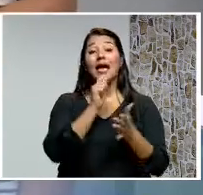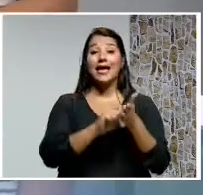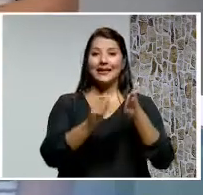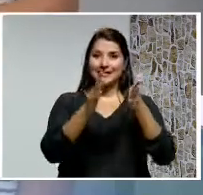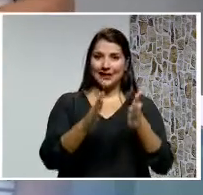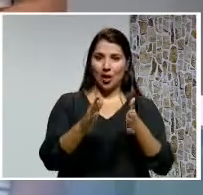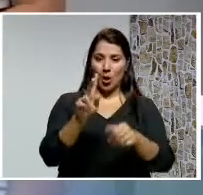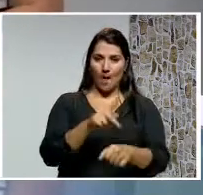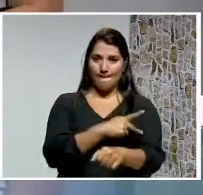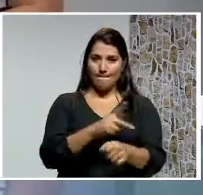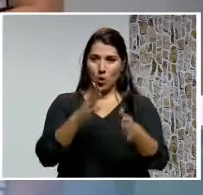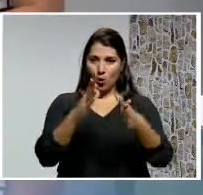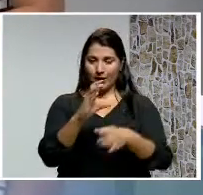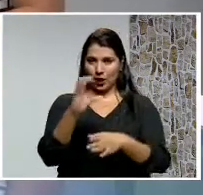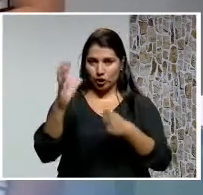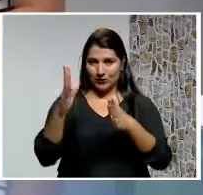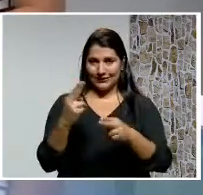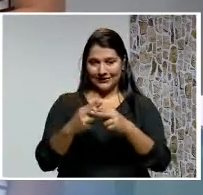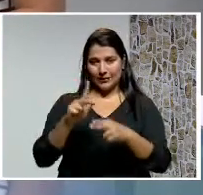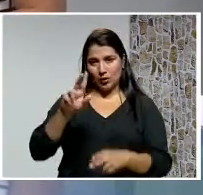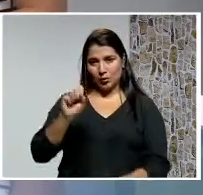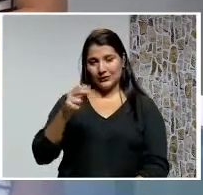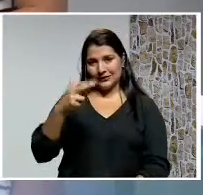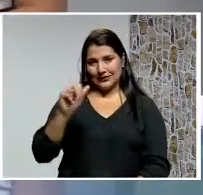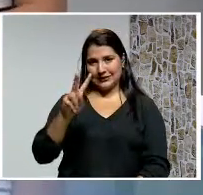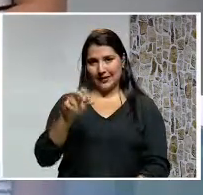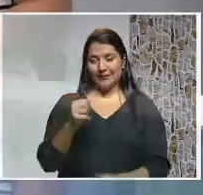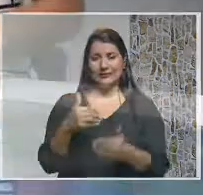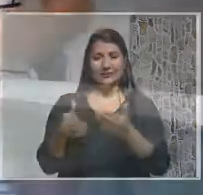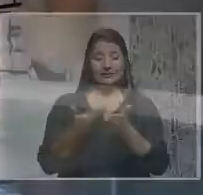y poeta costarricense Luis Chávez. Ya regresamos.